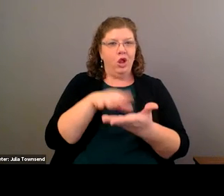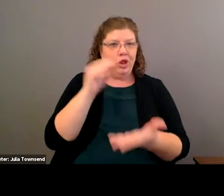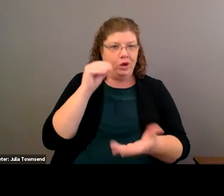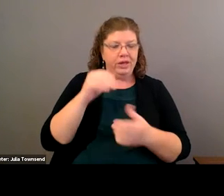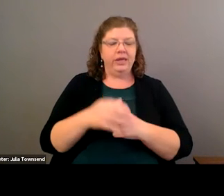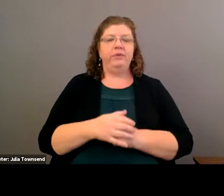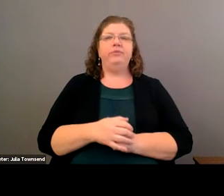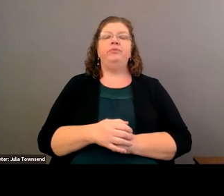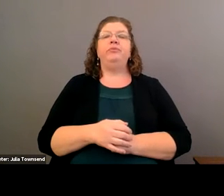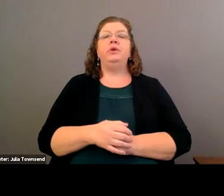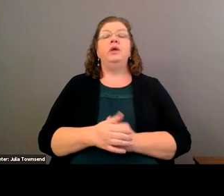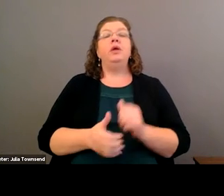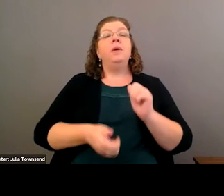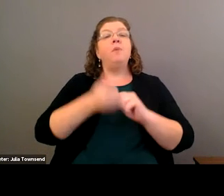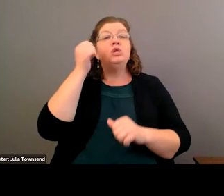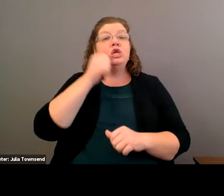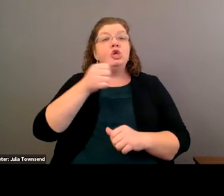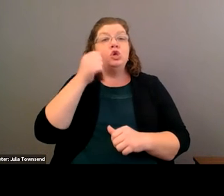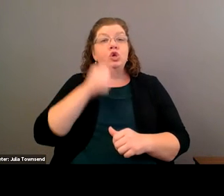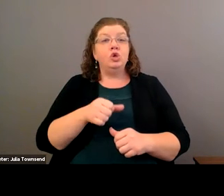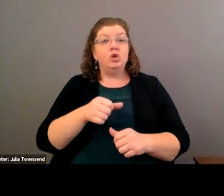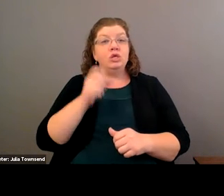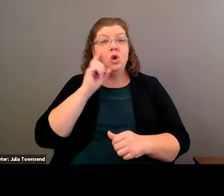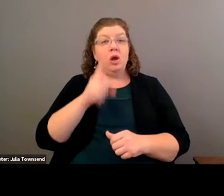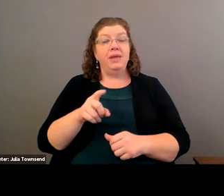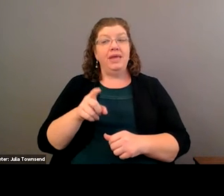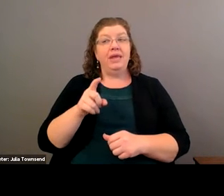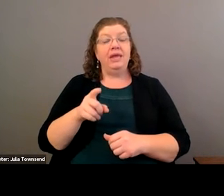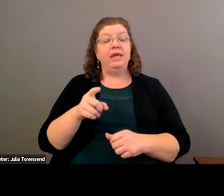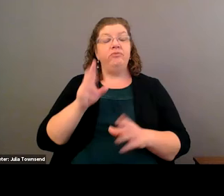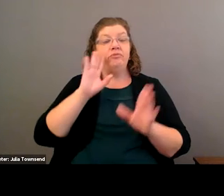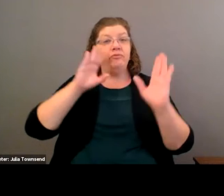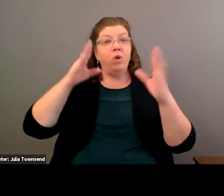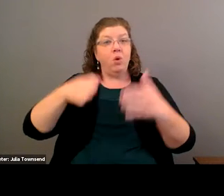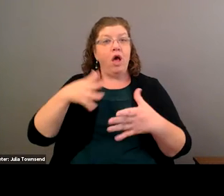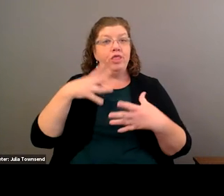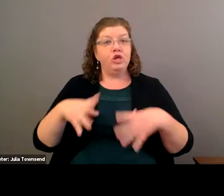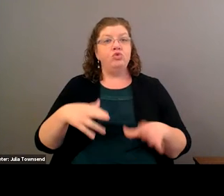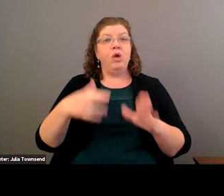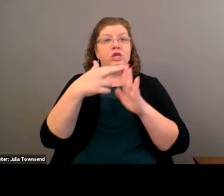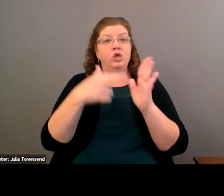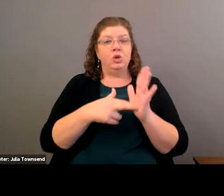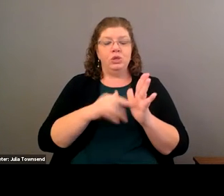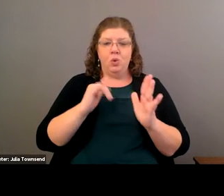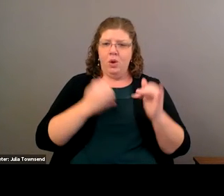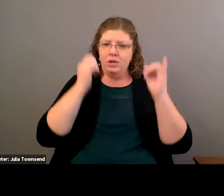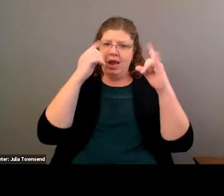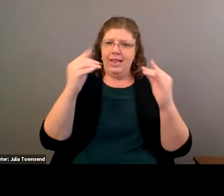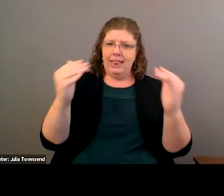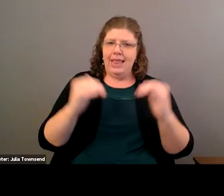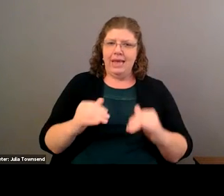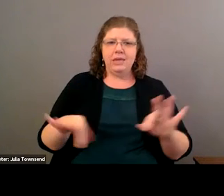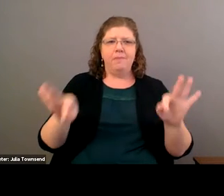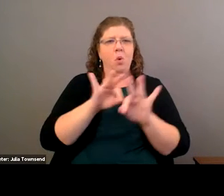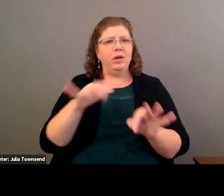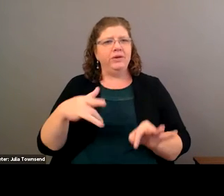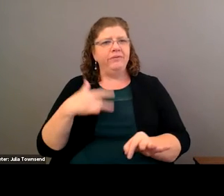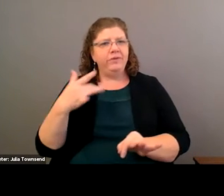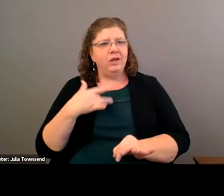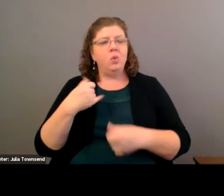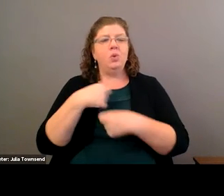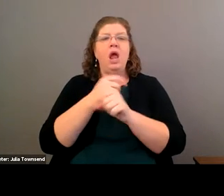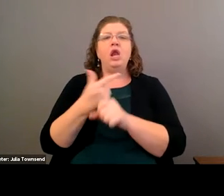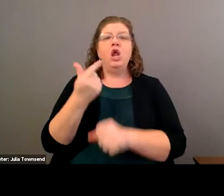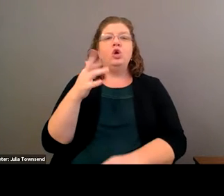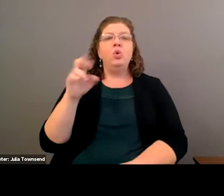su aprendizaje. Y dado que la mayoría de las niñas se les saca de la clase por eso, se ve que nuestra educación es menos importante